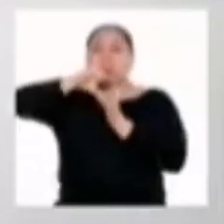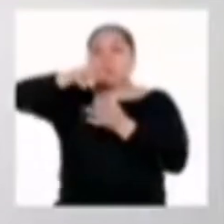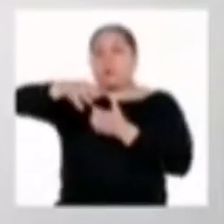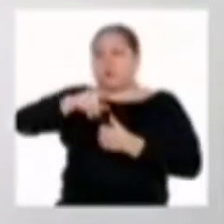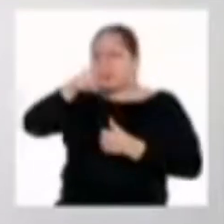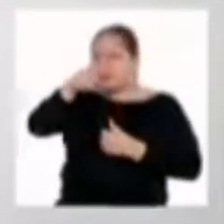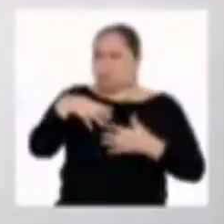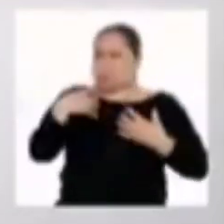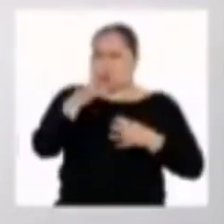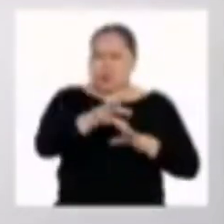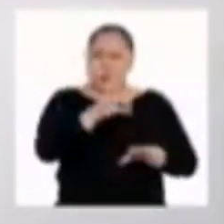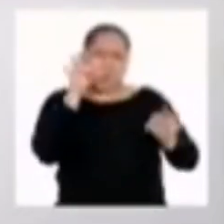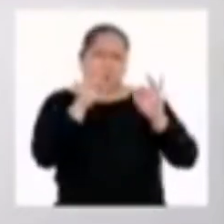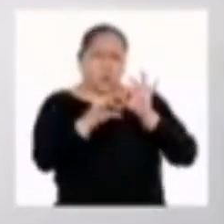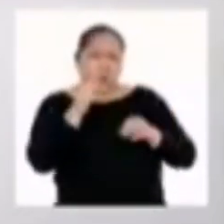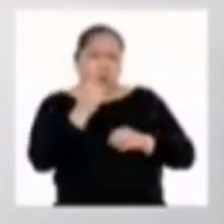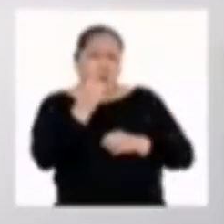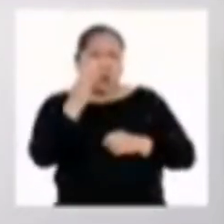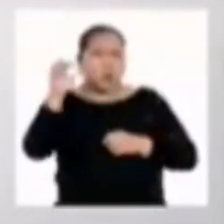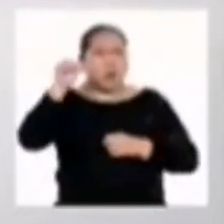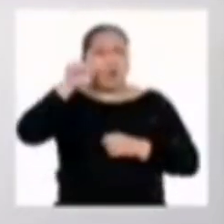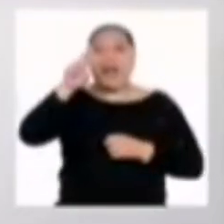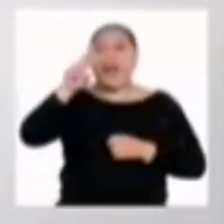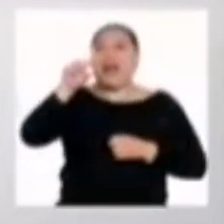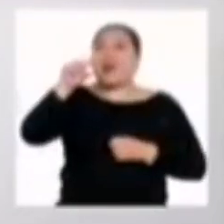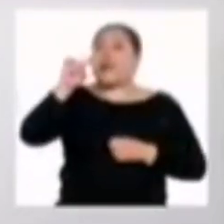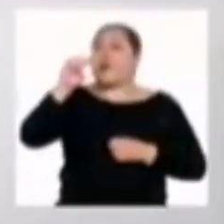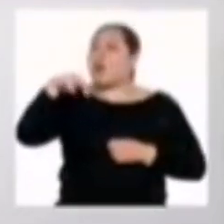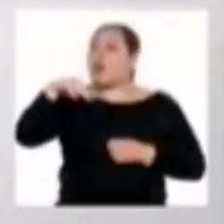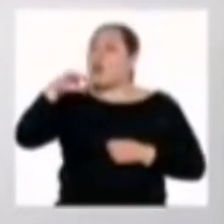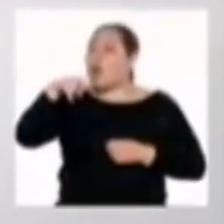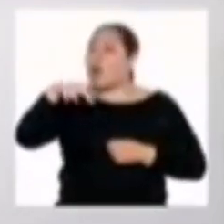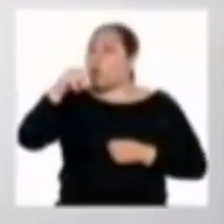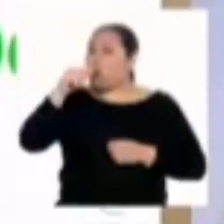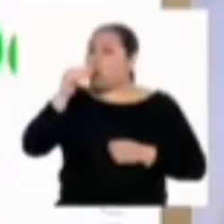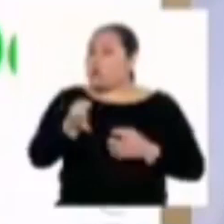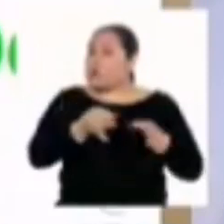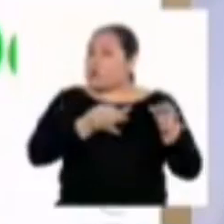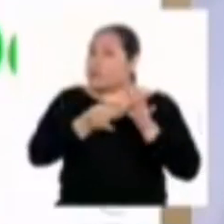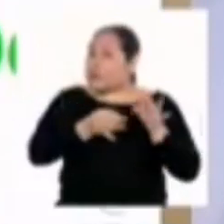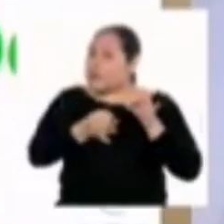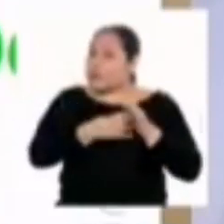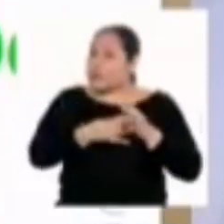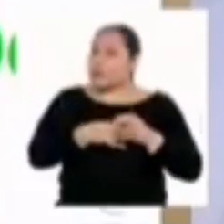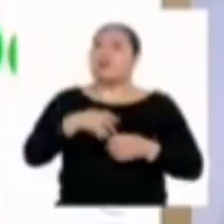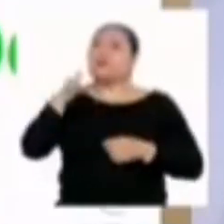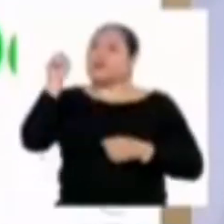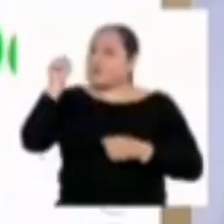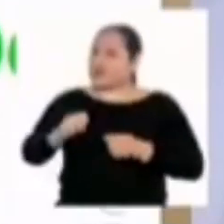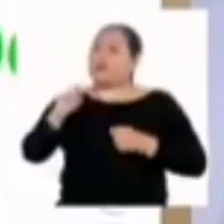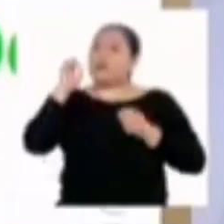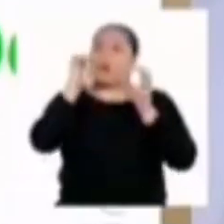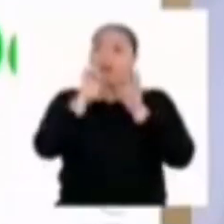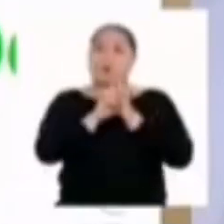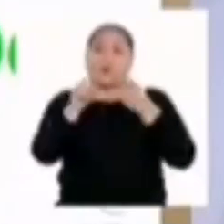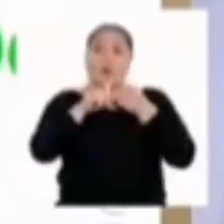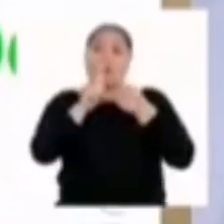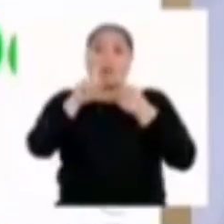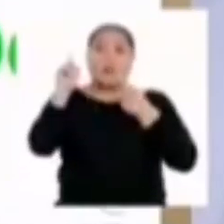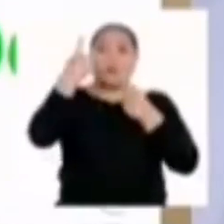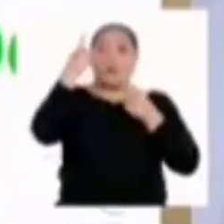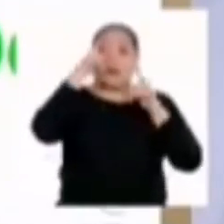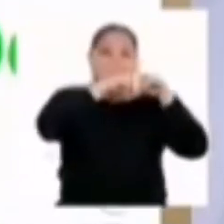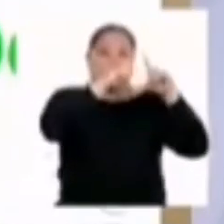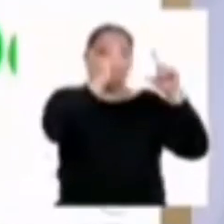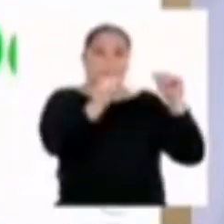puedes identificar algún tipo de argumento de los que hemos aprendido hoy? Sí, por ejemplo, El primer argumento